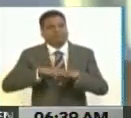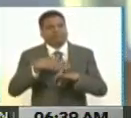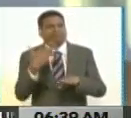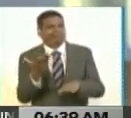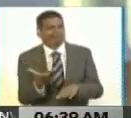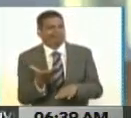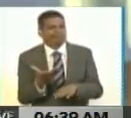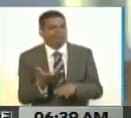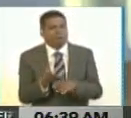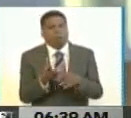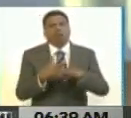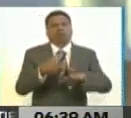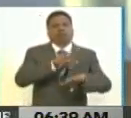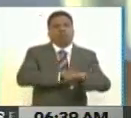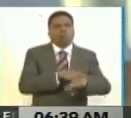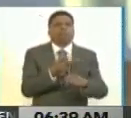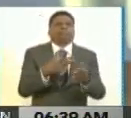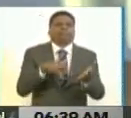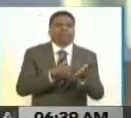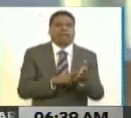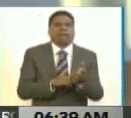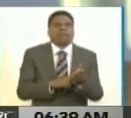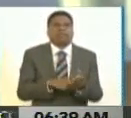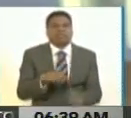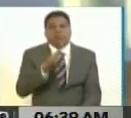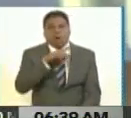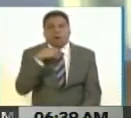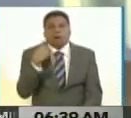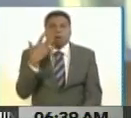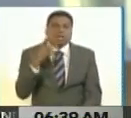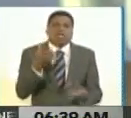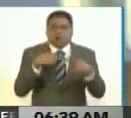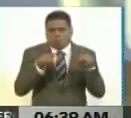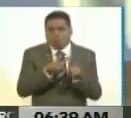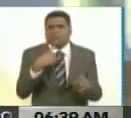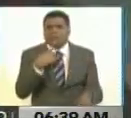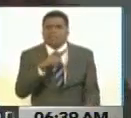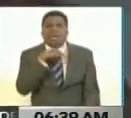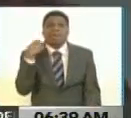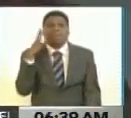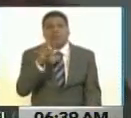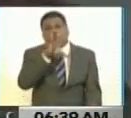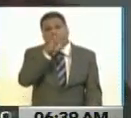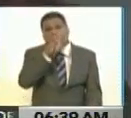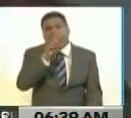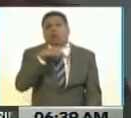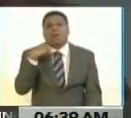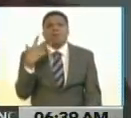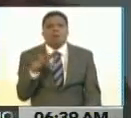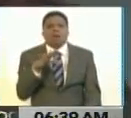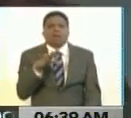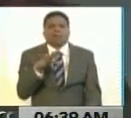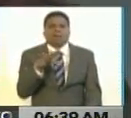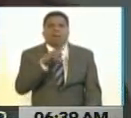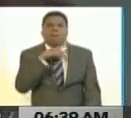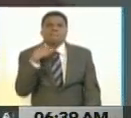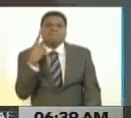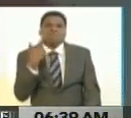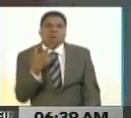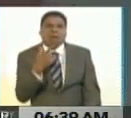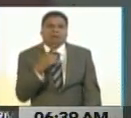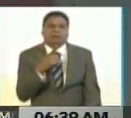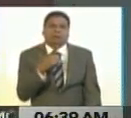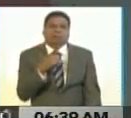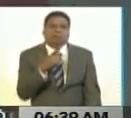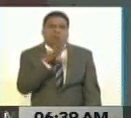supuesto, según el dicho, muerto el perro, muerto la rabia, y Venezuela es fundamental. Fernando, ¿qué significaría la salida de Venezuela de Mercosur?